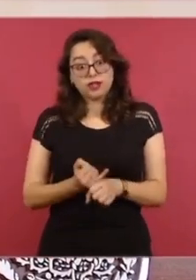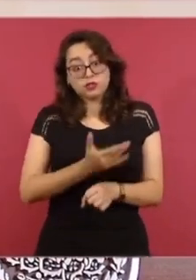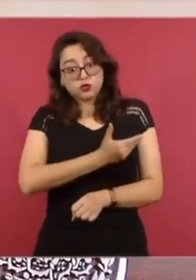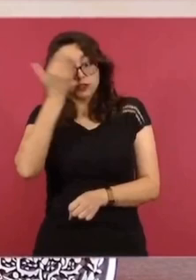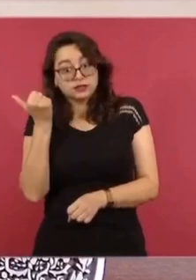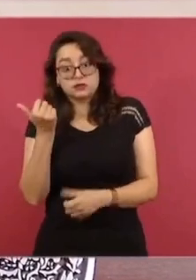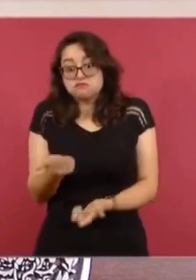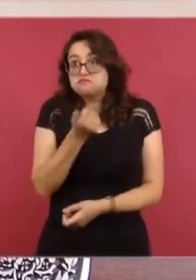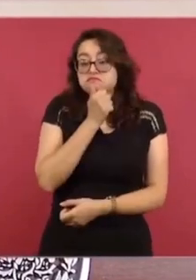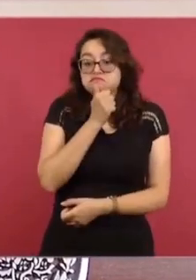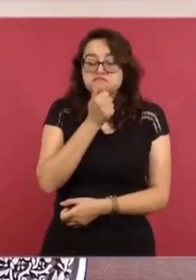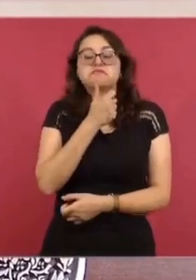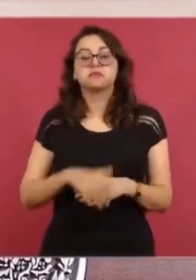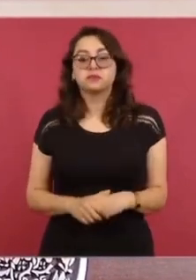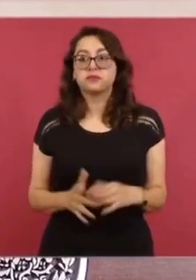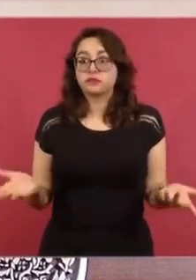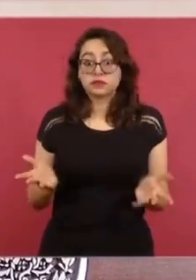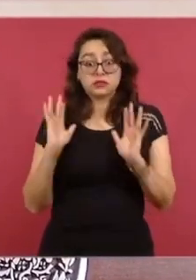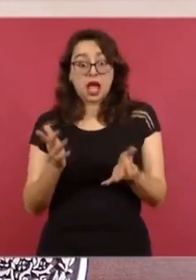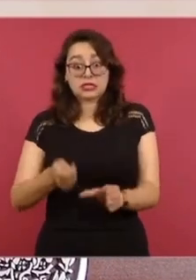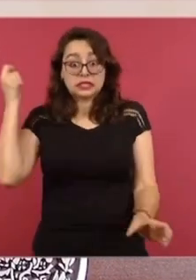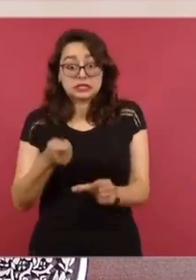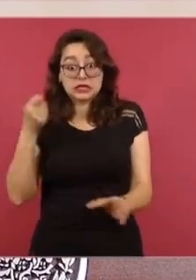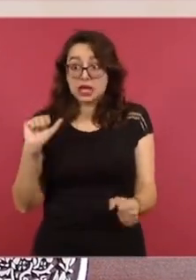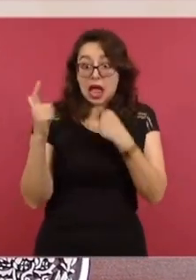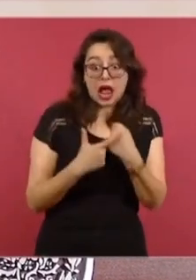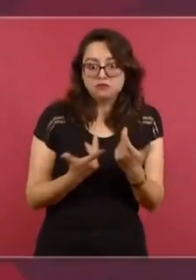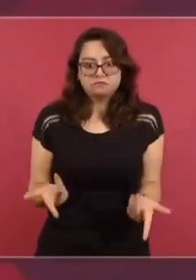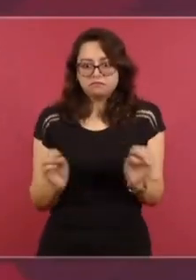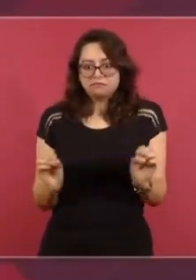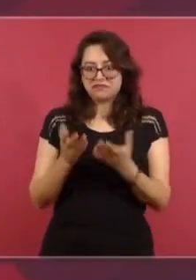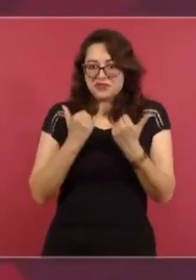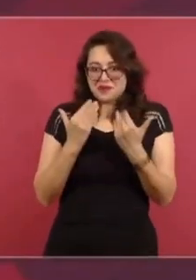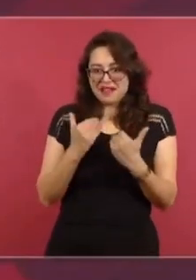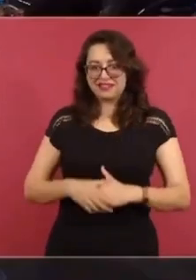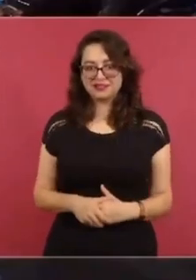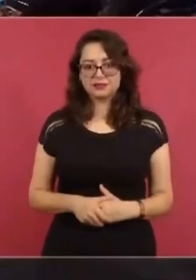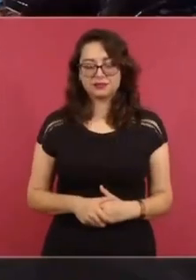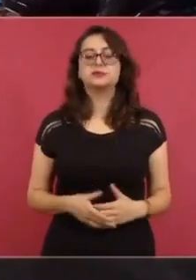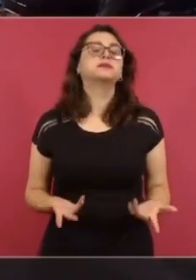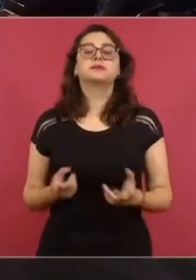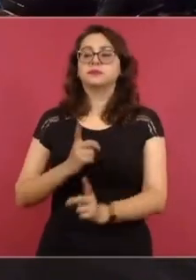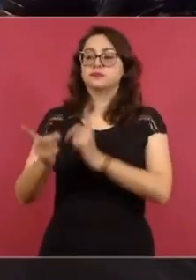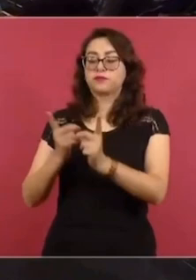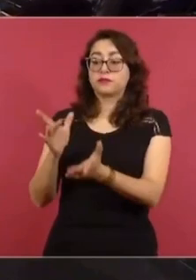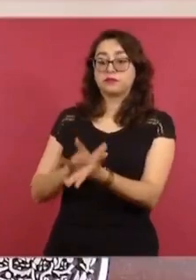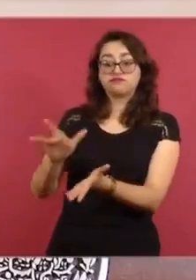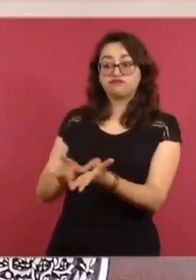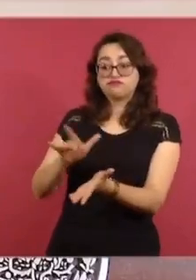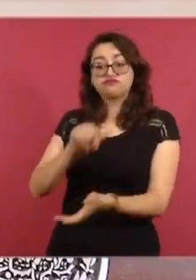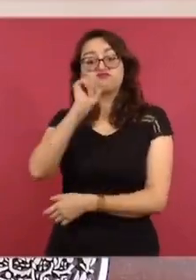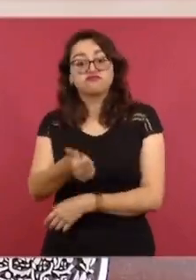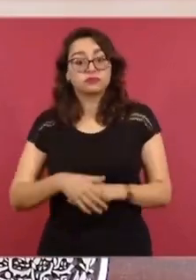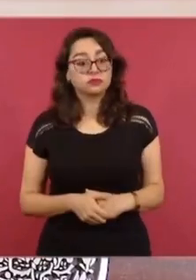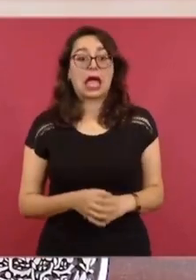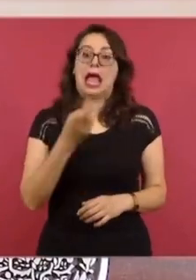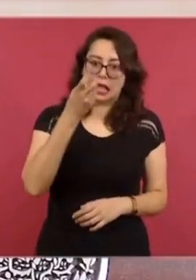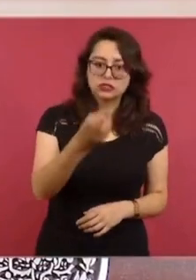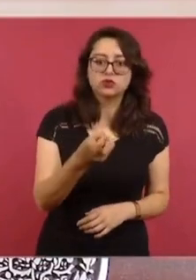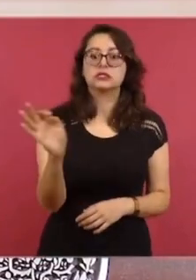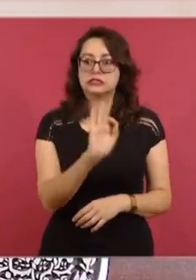cometido un acto de corrupción. No tengo prueba. ¿Y sobre el retraso de apoyo a los deportistas? Si hay ese retraso, hay que